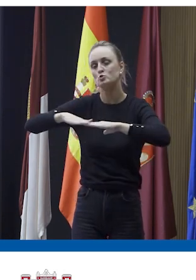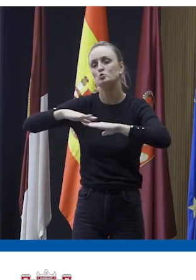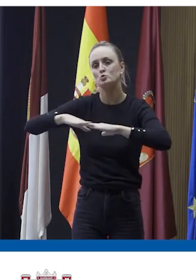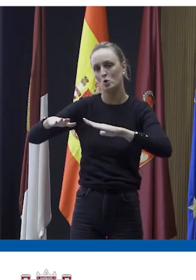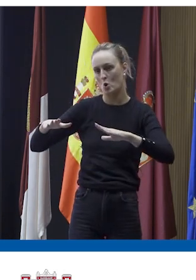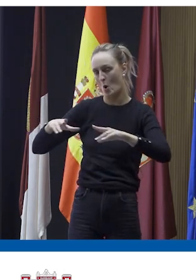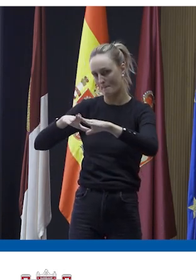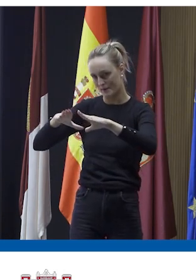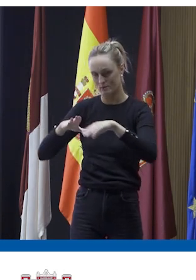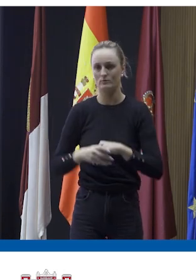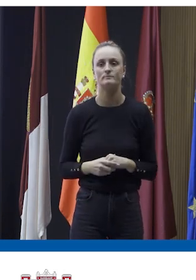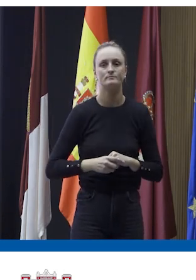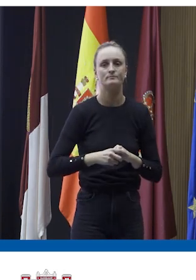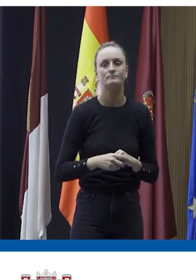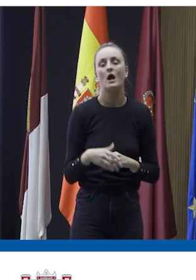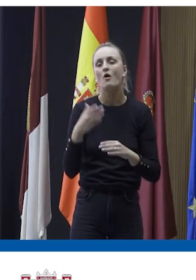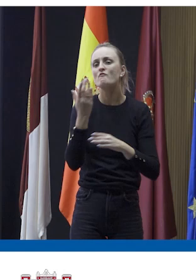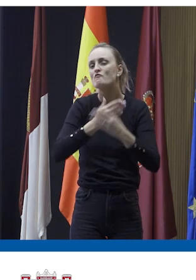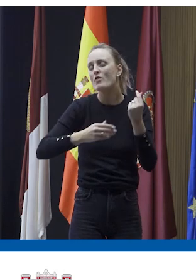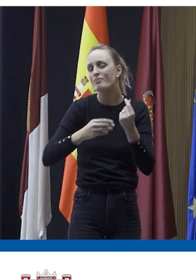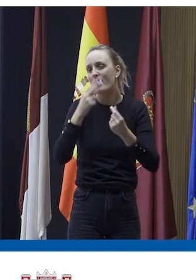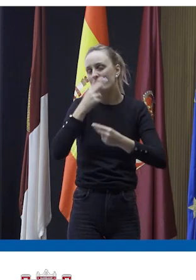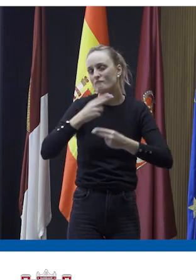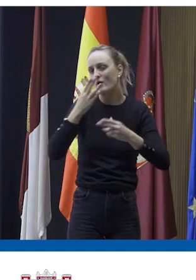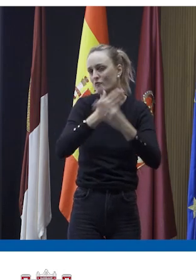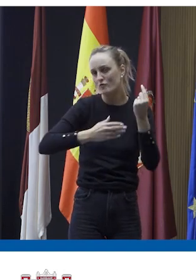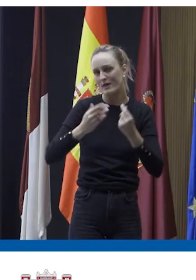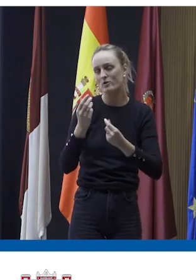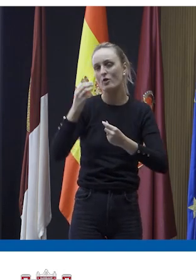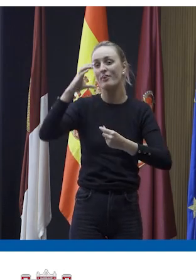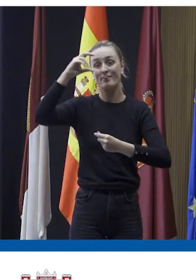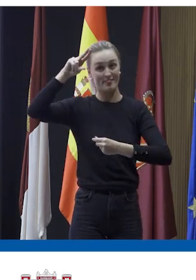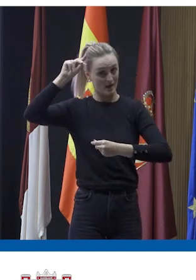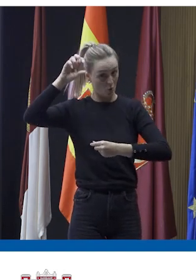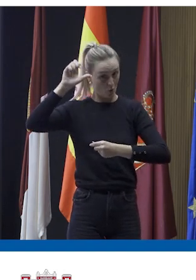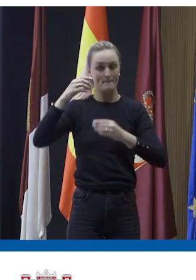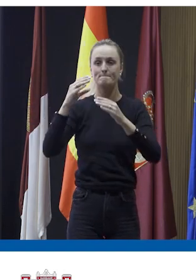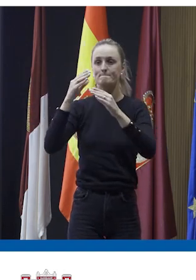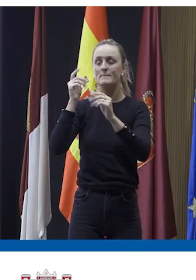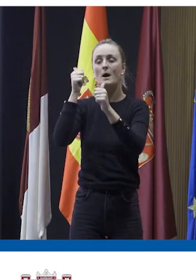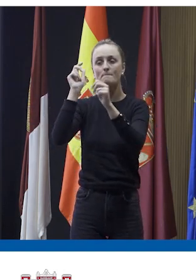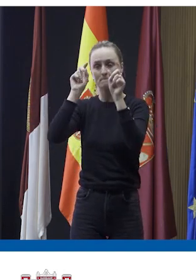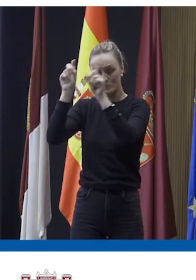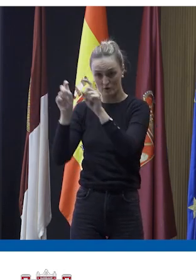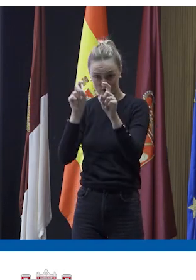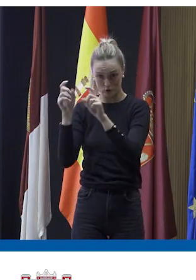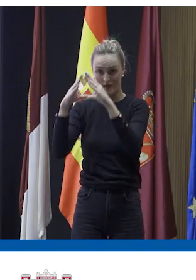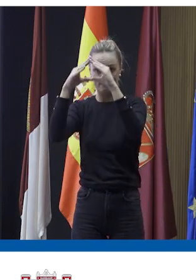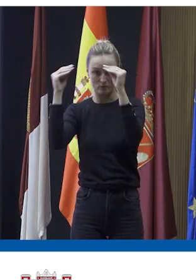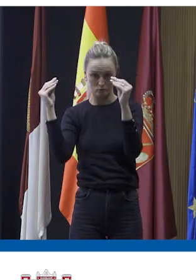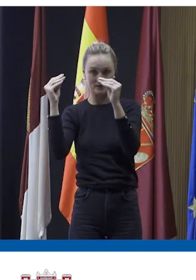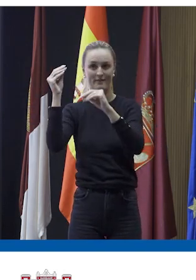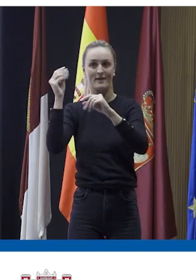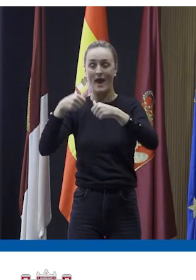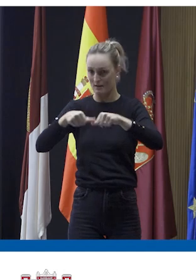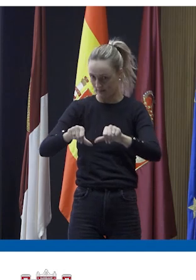pélvico. Fundación CEU San Pablo, Andalucía. Profesora asociada de la Facultad de Medicina de